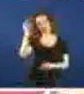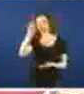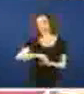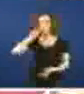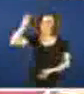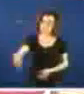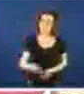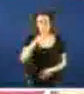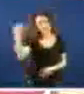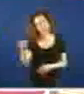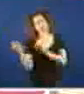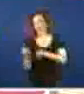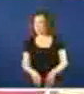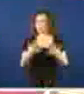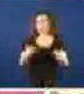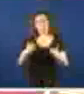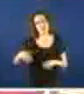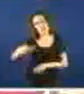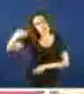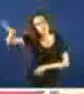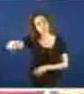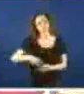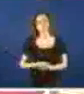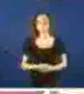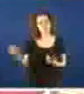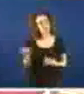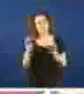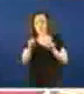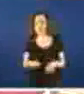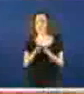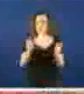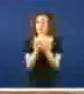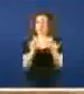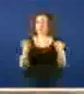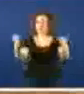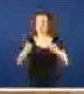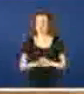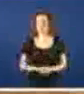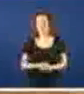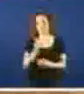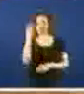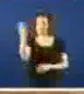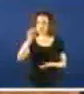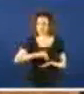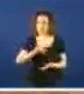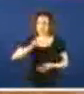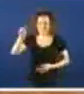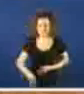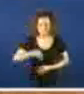abandonar o pleno. No, perdone, ten que abandonar o pleno. Ten que abandonar o pleno. Vale. Tres chamadas orden, abandono de